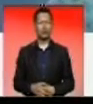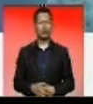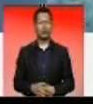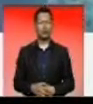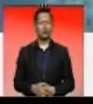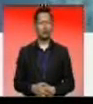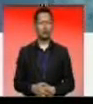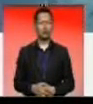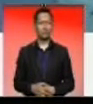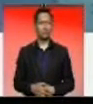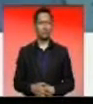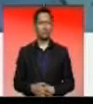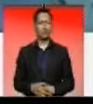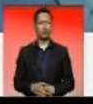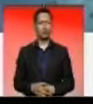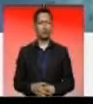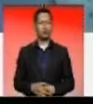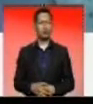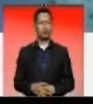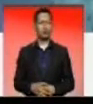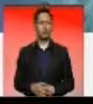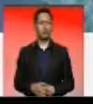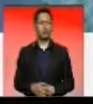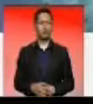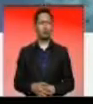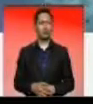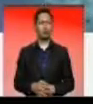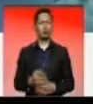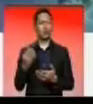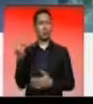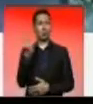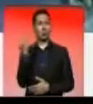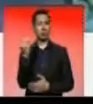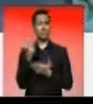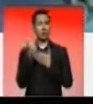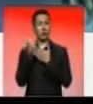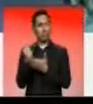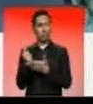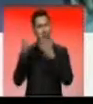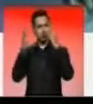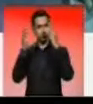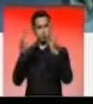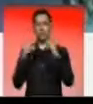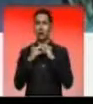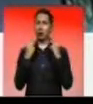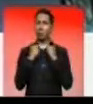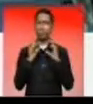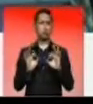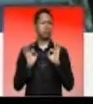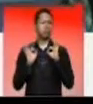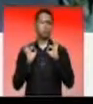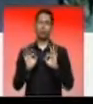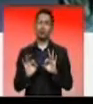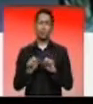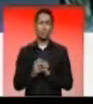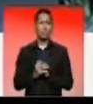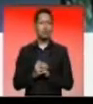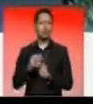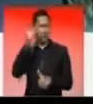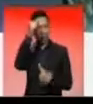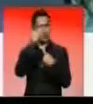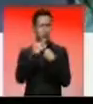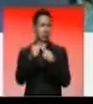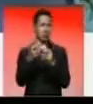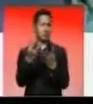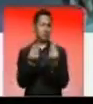ternura y predilección por los más jóvenes, siendo un pastor con dolor de oveja, como lo recuerda